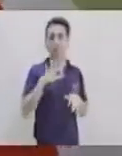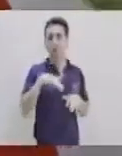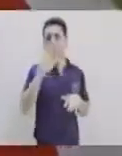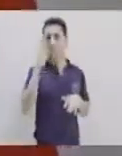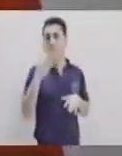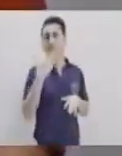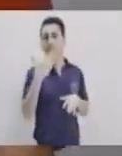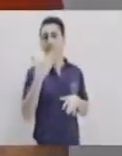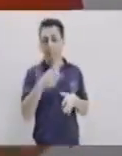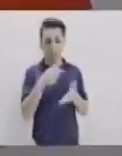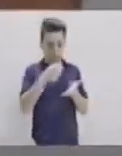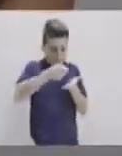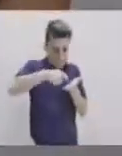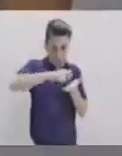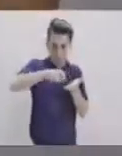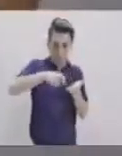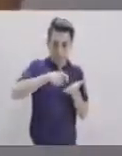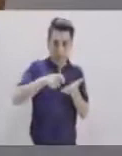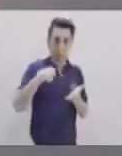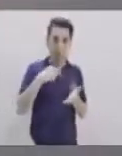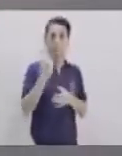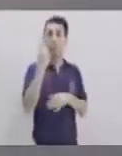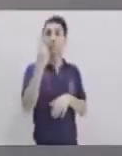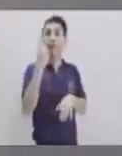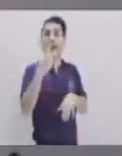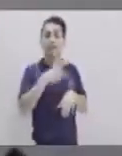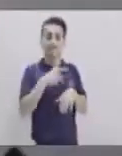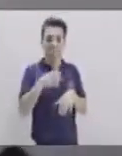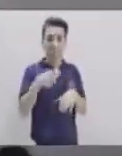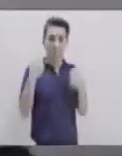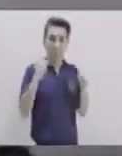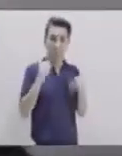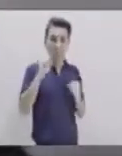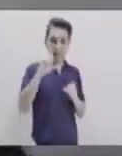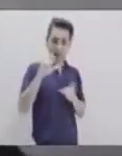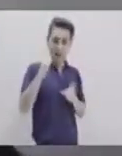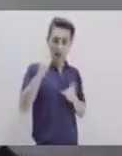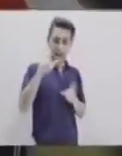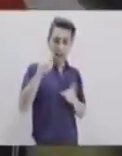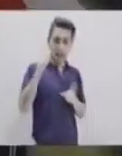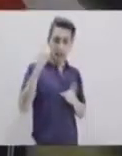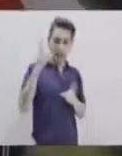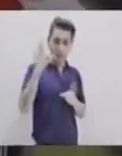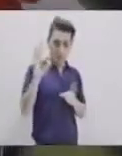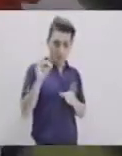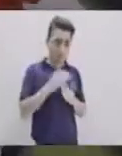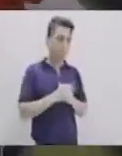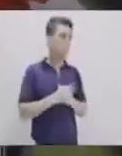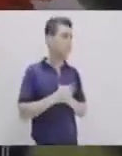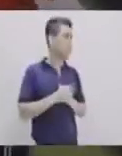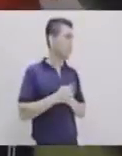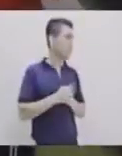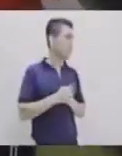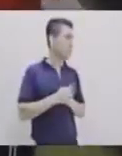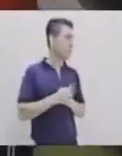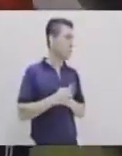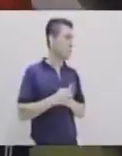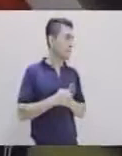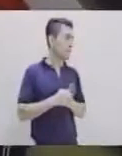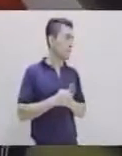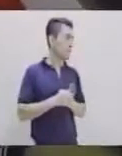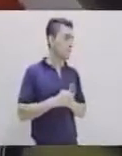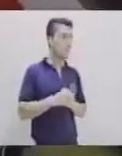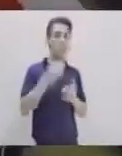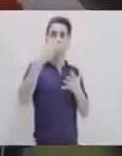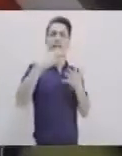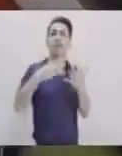momento determinado para poder trabajar si es nuestra primera vez que vamos a realizar esta clase de trabajo. Ok, los materiales, después